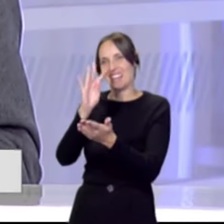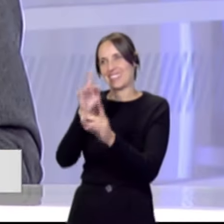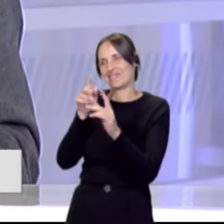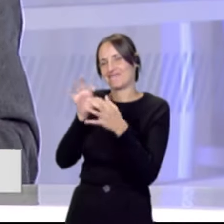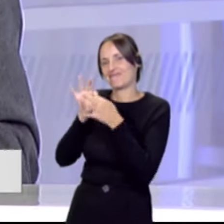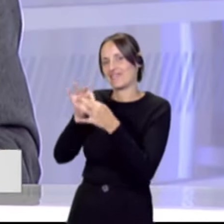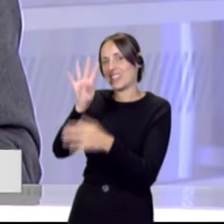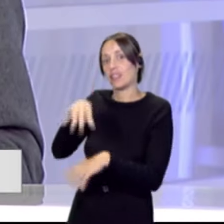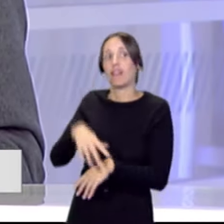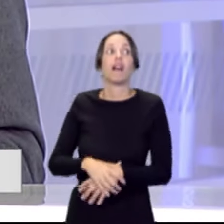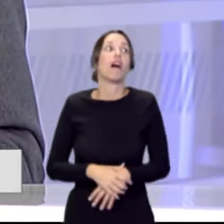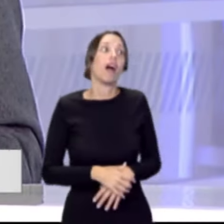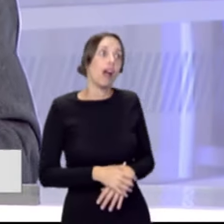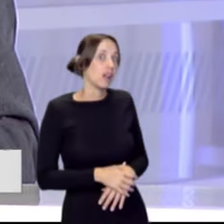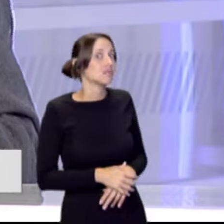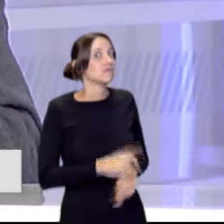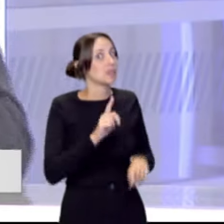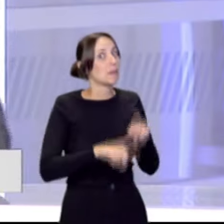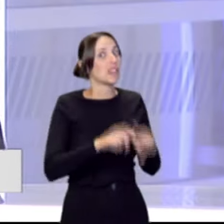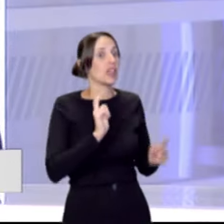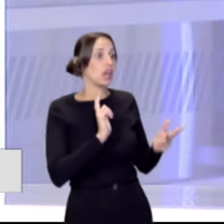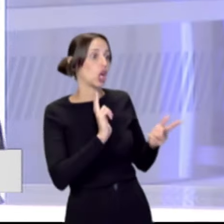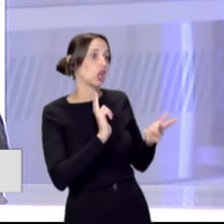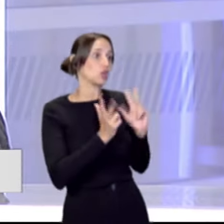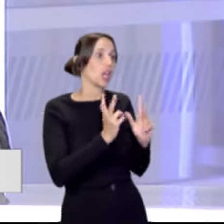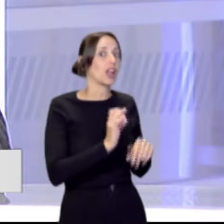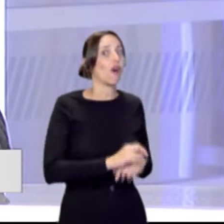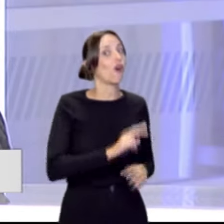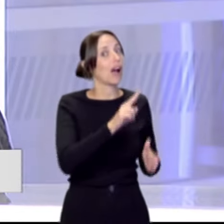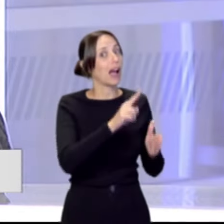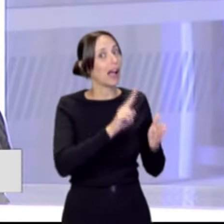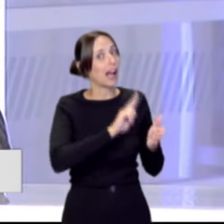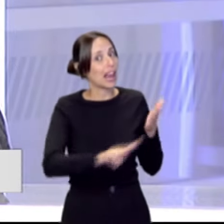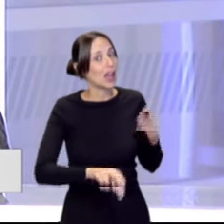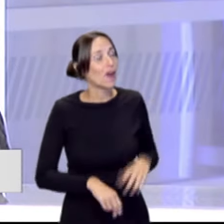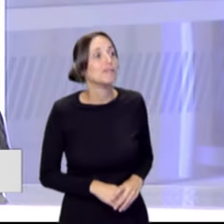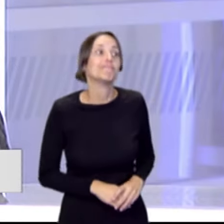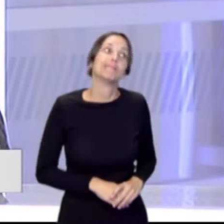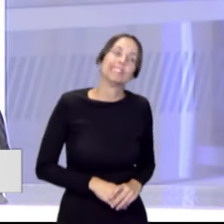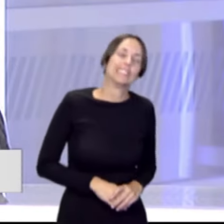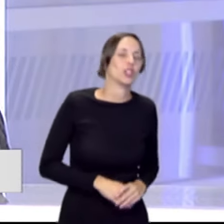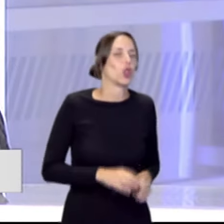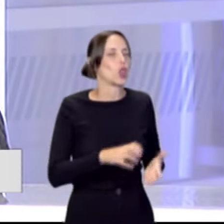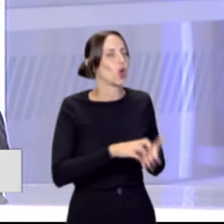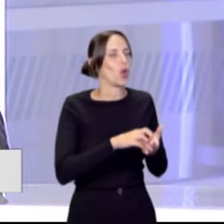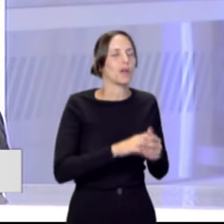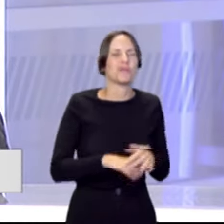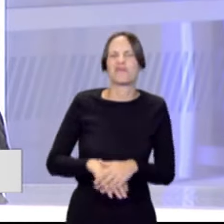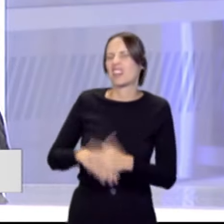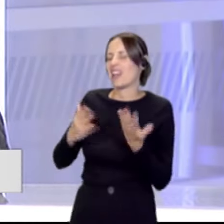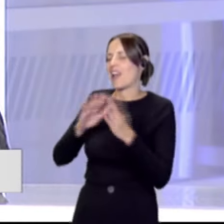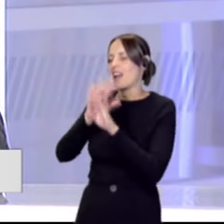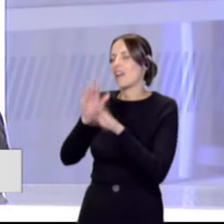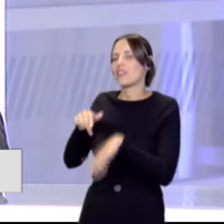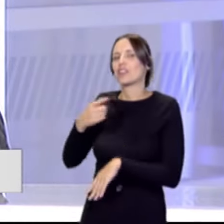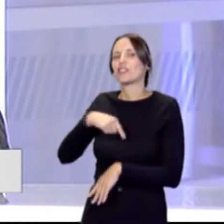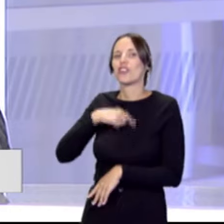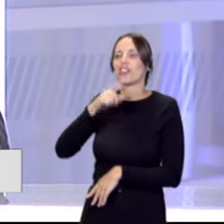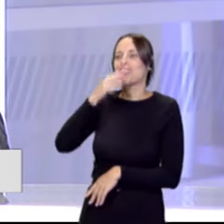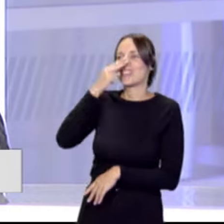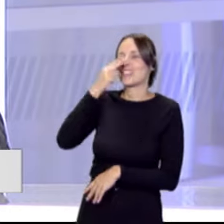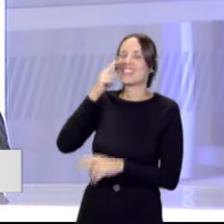en euskera o en galego, ¿no? Yo tengo mis dudas de que esto pueda ser. De todas formas, verán que al final le ponemos más interés a las maldades